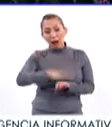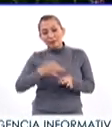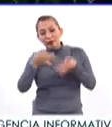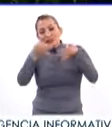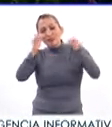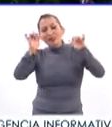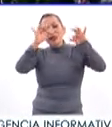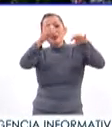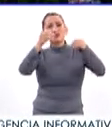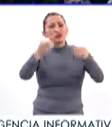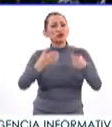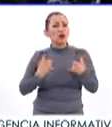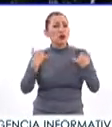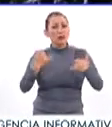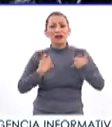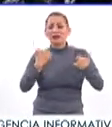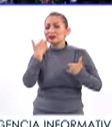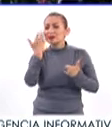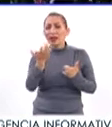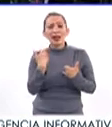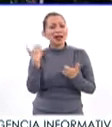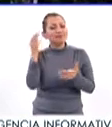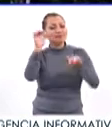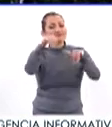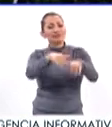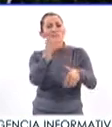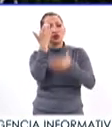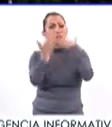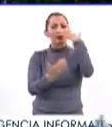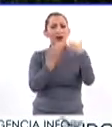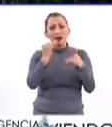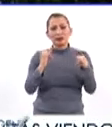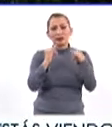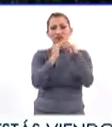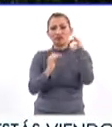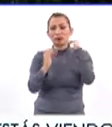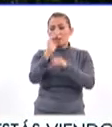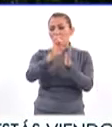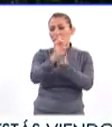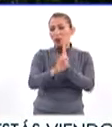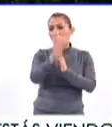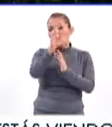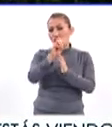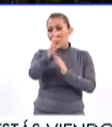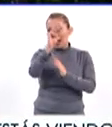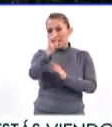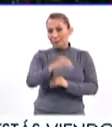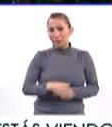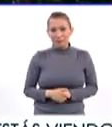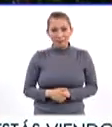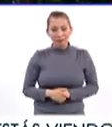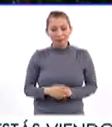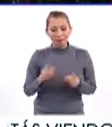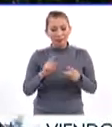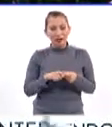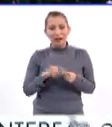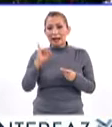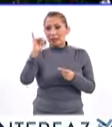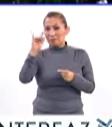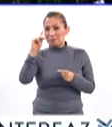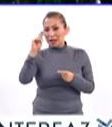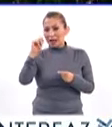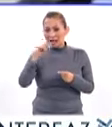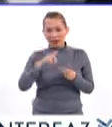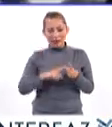preferencias de cientos de miles de jóvenes que aspiran a formarse en instituciones como la Universidad Nacional Autónoma de México, el